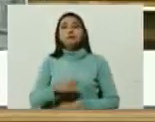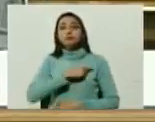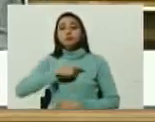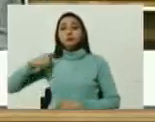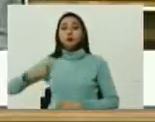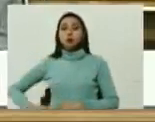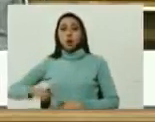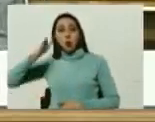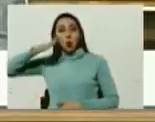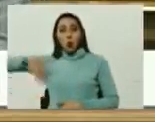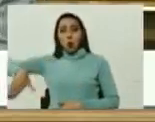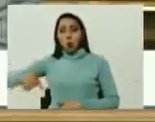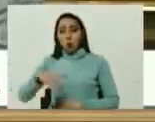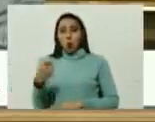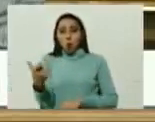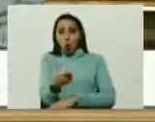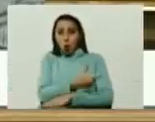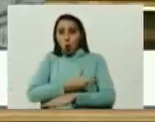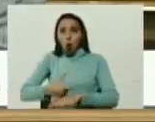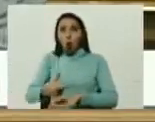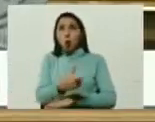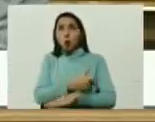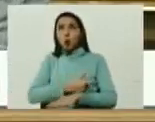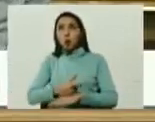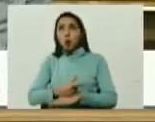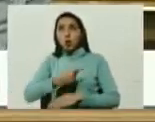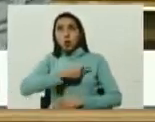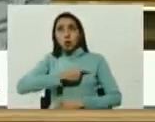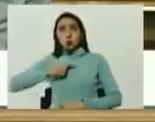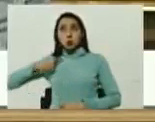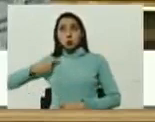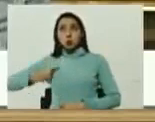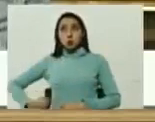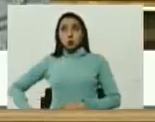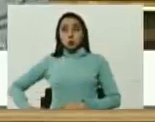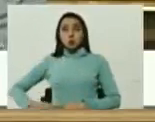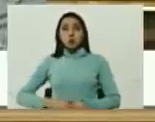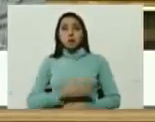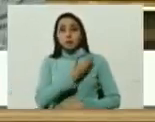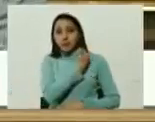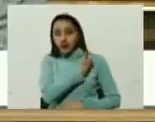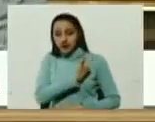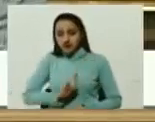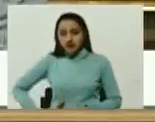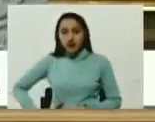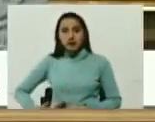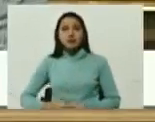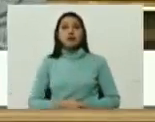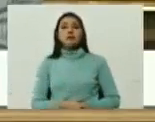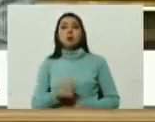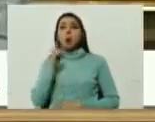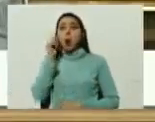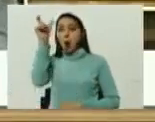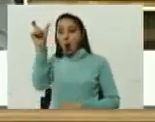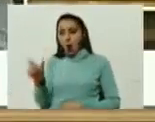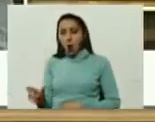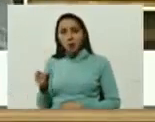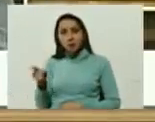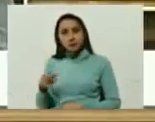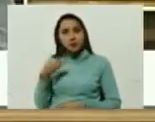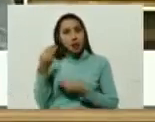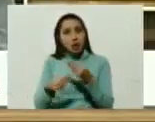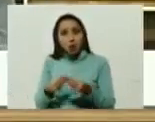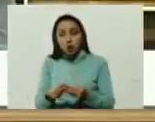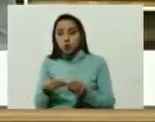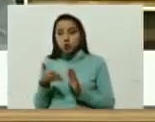al gobierno del presidente de jinping que ha sido a raíz de la